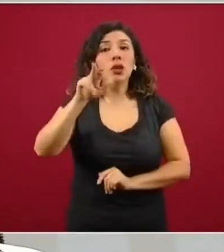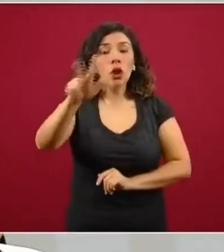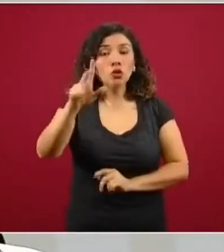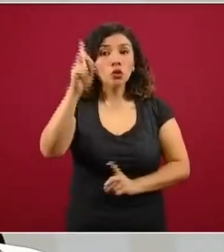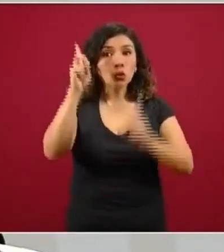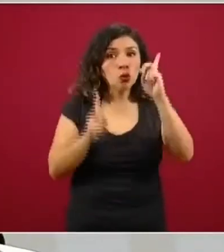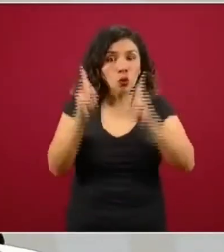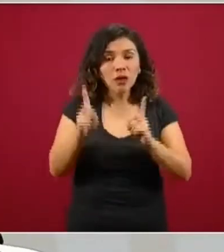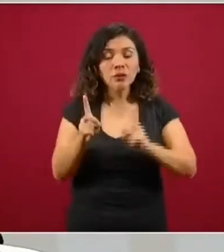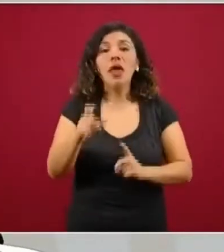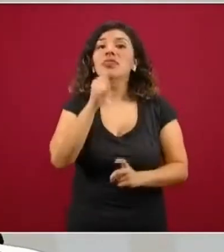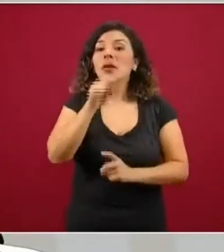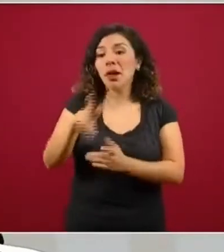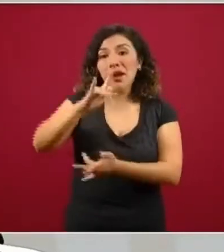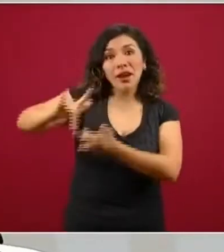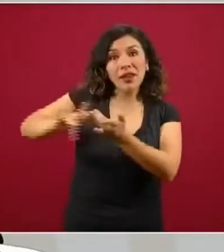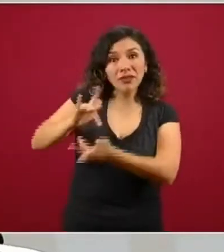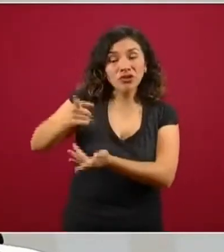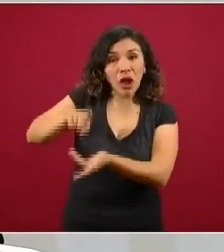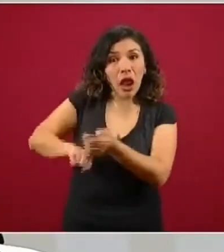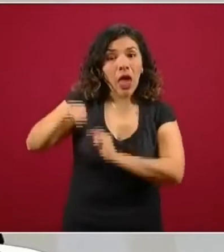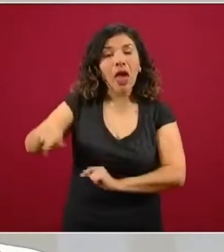2,748 y en redes sociales